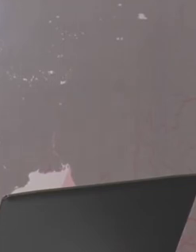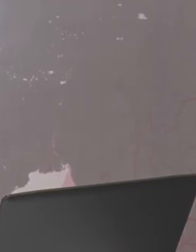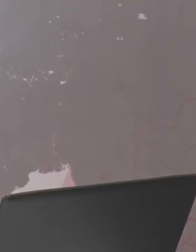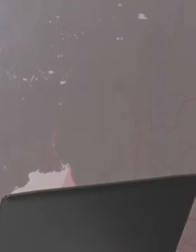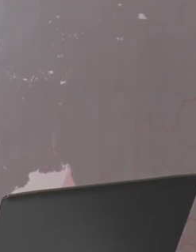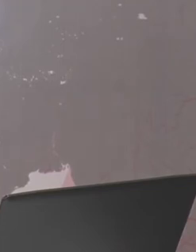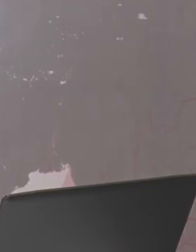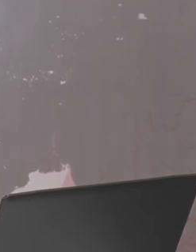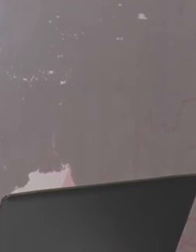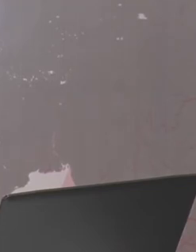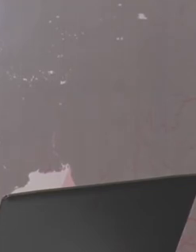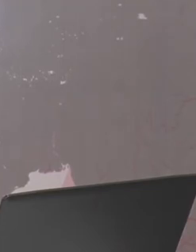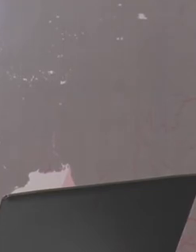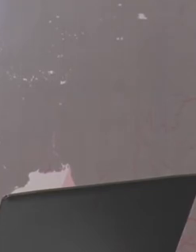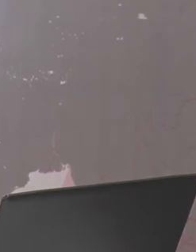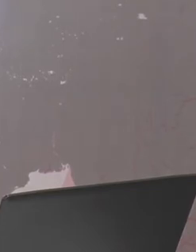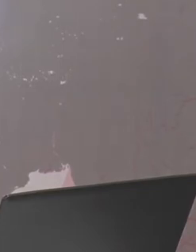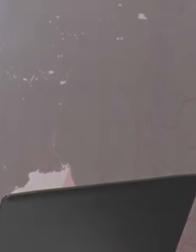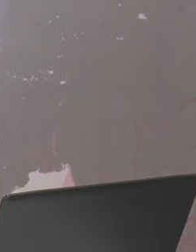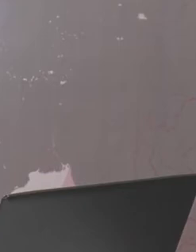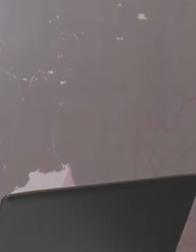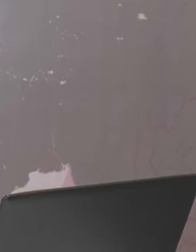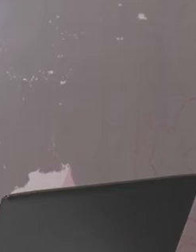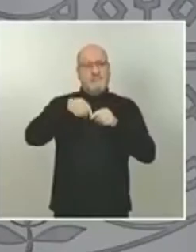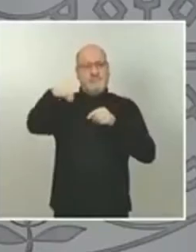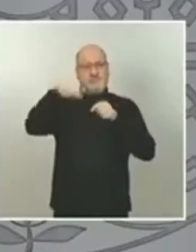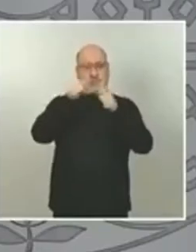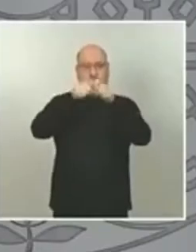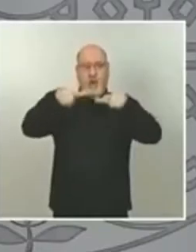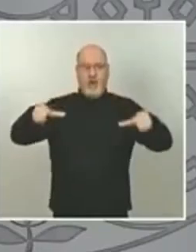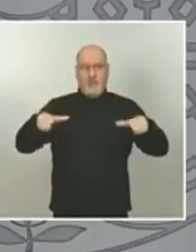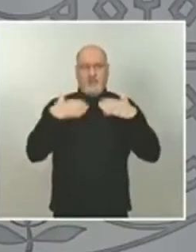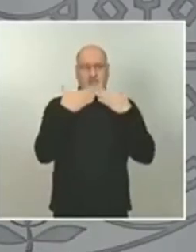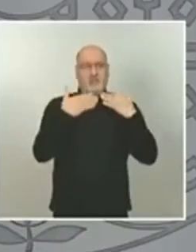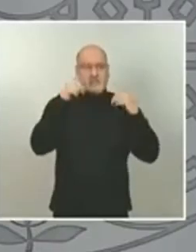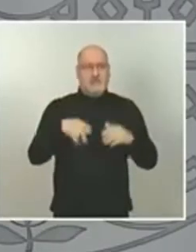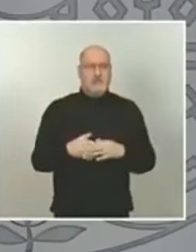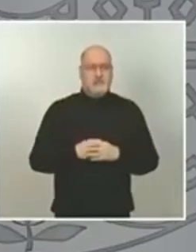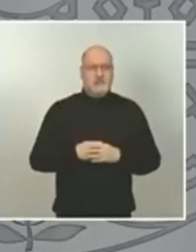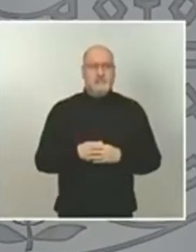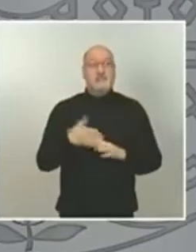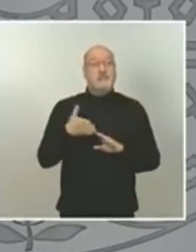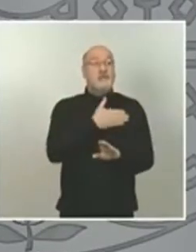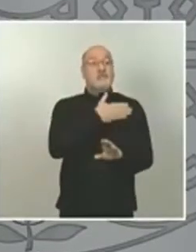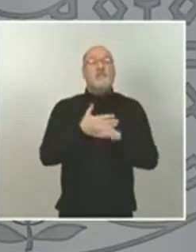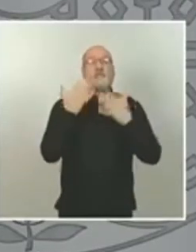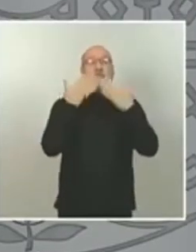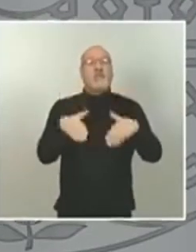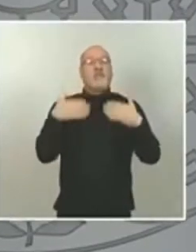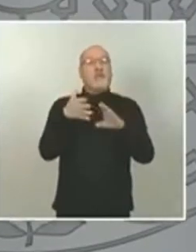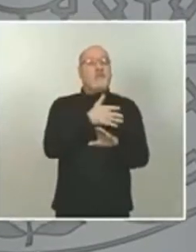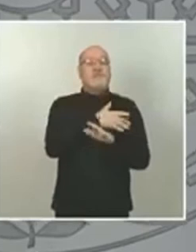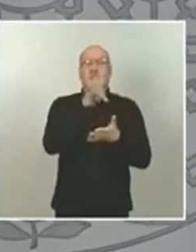los pueblos, que son los nuestros. Vamos a escuchar a la ministra. Bueno, pues como es habitual, cada miércoles, una vez que ha